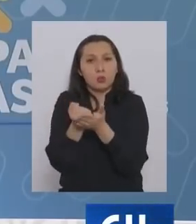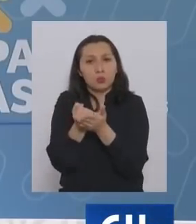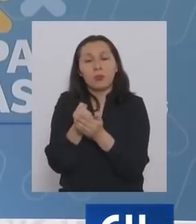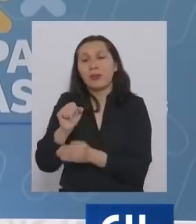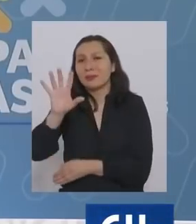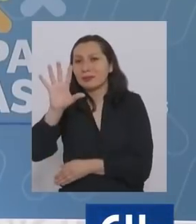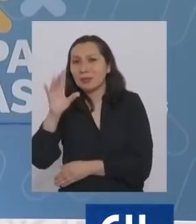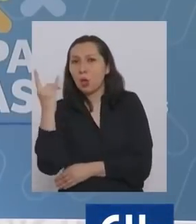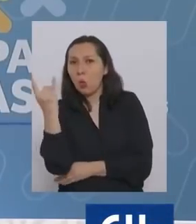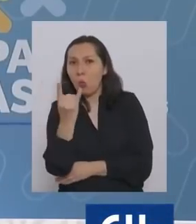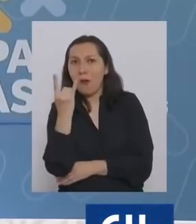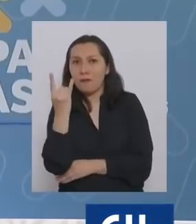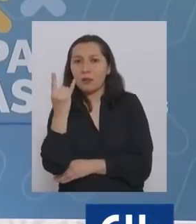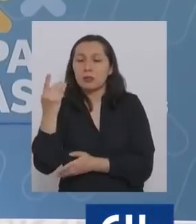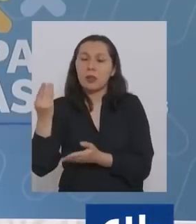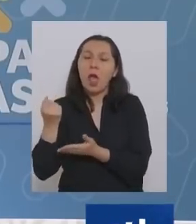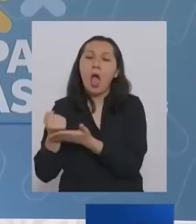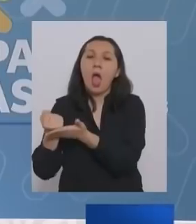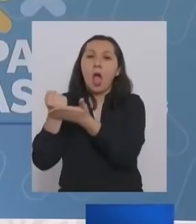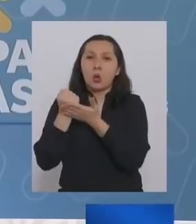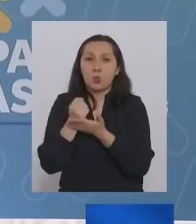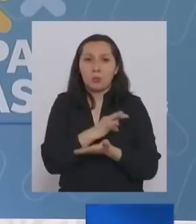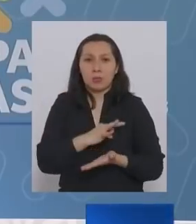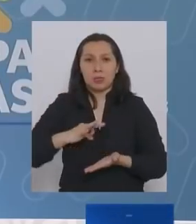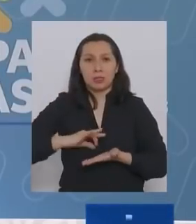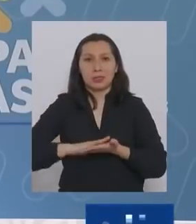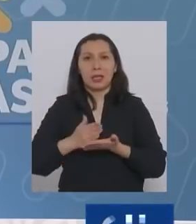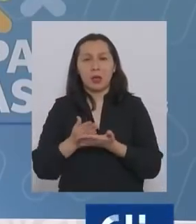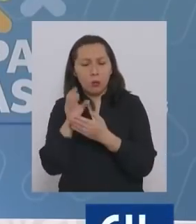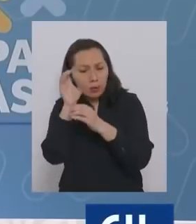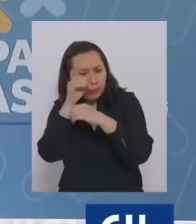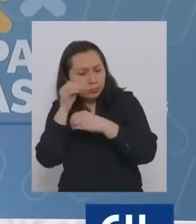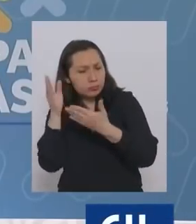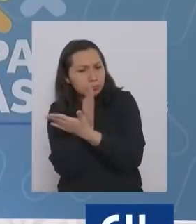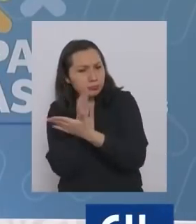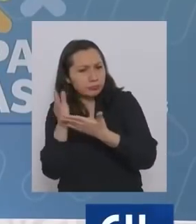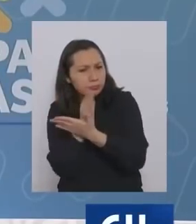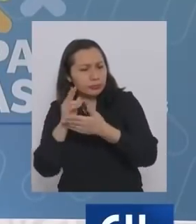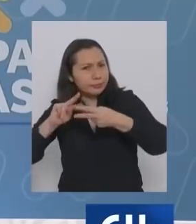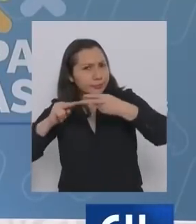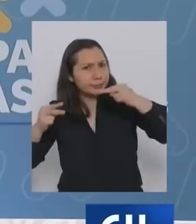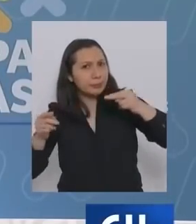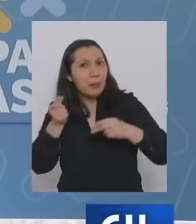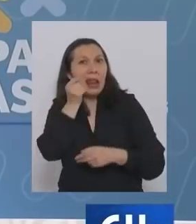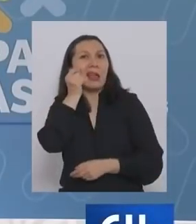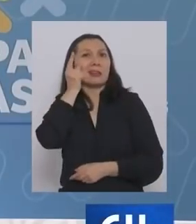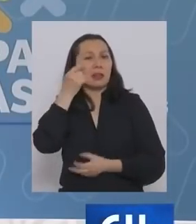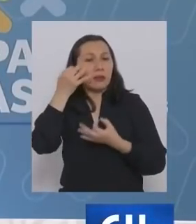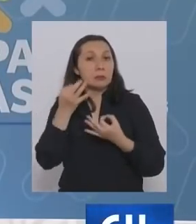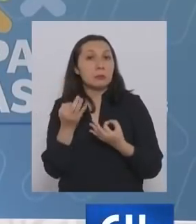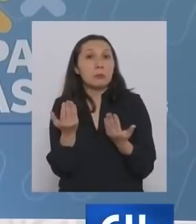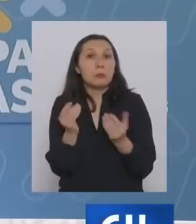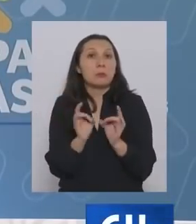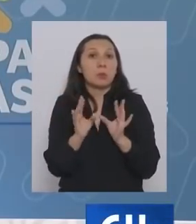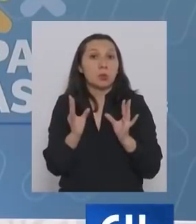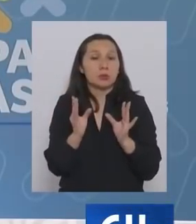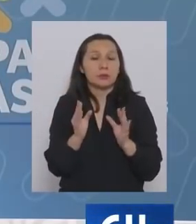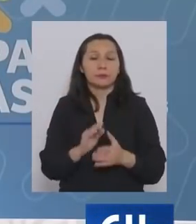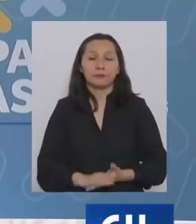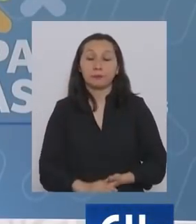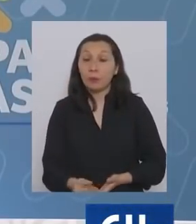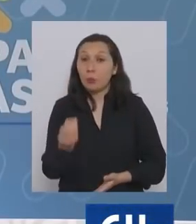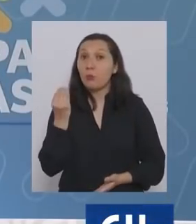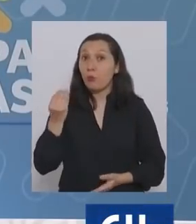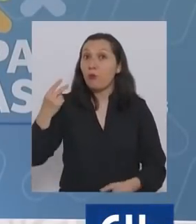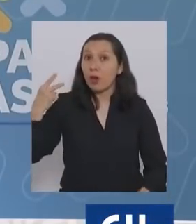de 5 universidades que aportan al MinSal con la secuenciación cuando esto así se requiere. Una muy